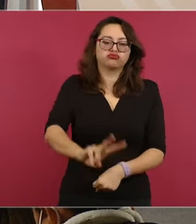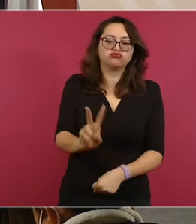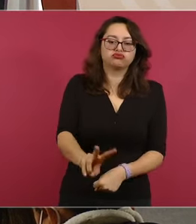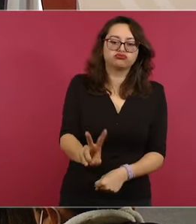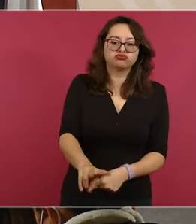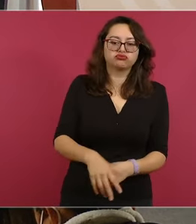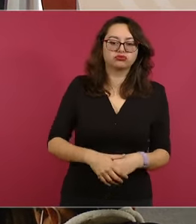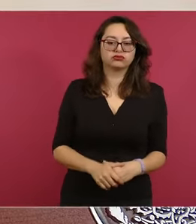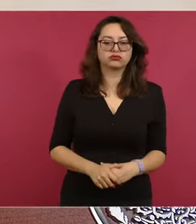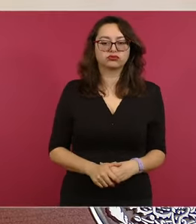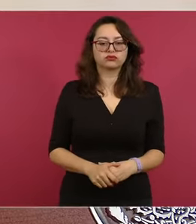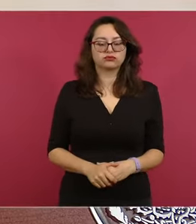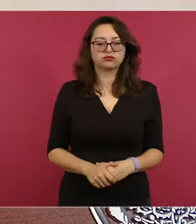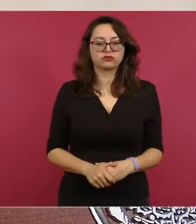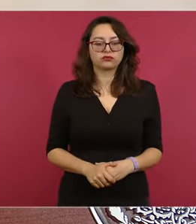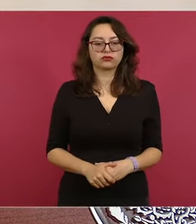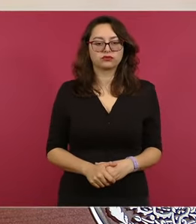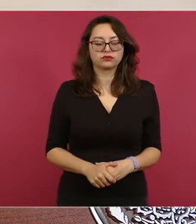Estuvo aquí cuando